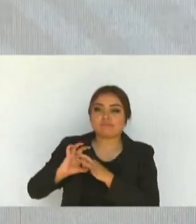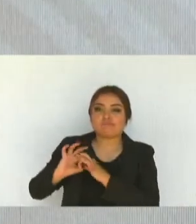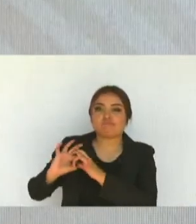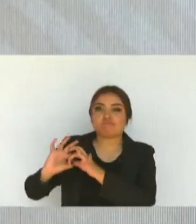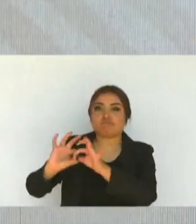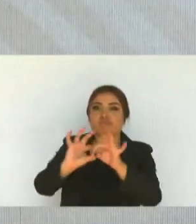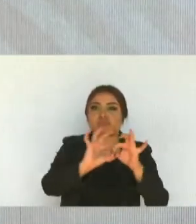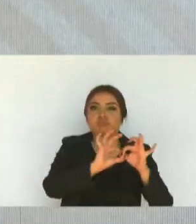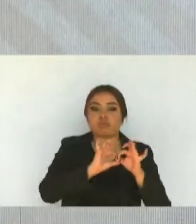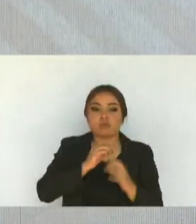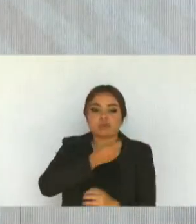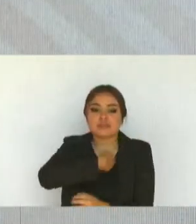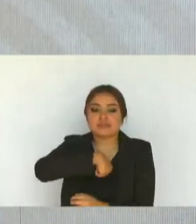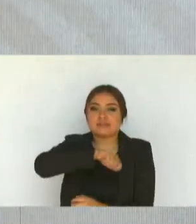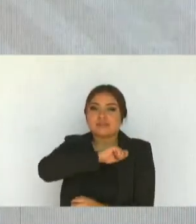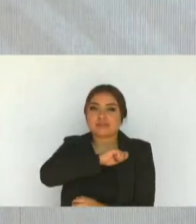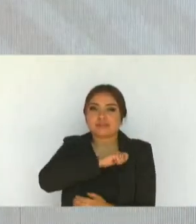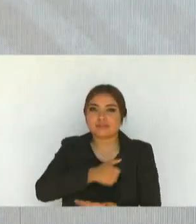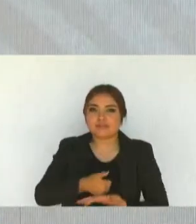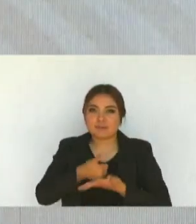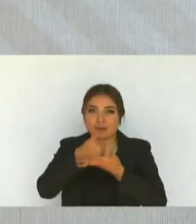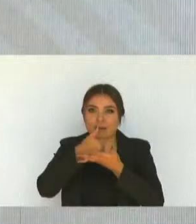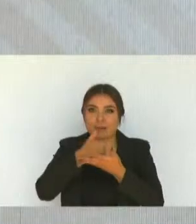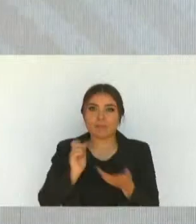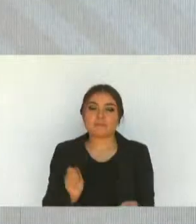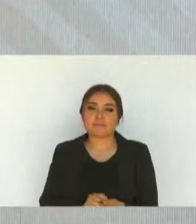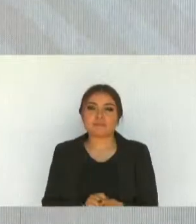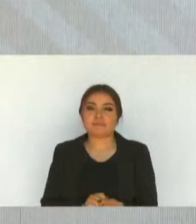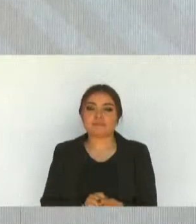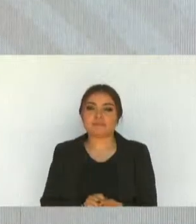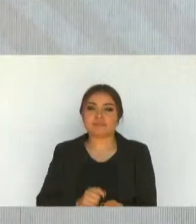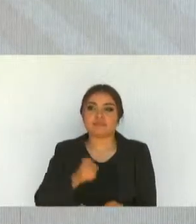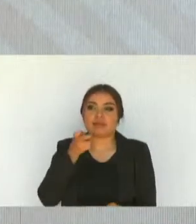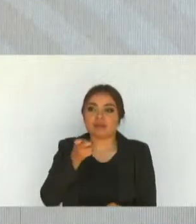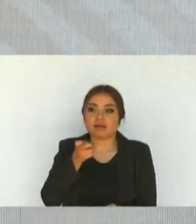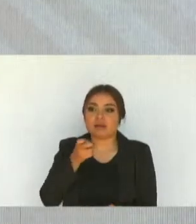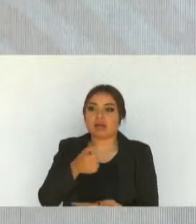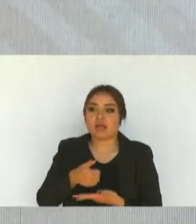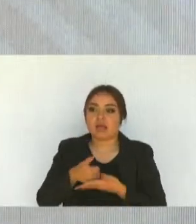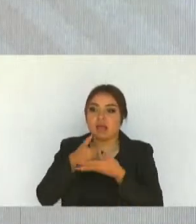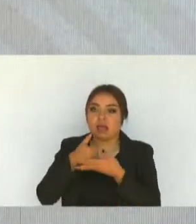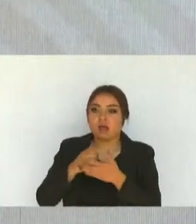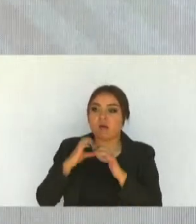en materia de salud y sobre todo nos debe traer buenos resultados